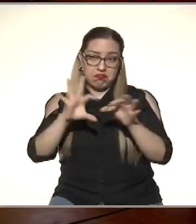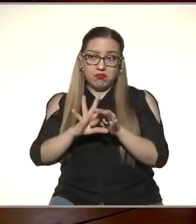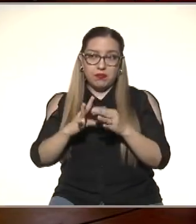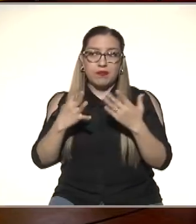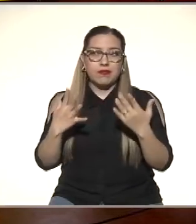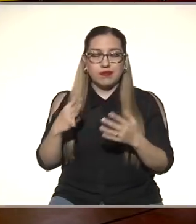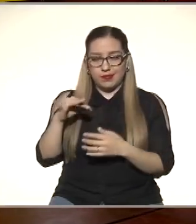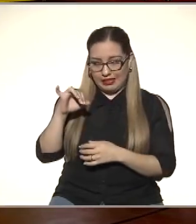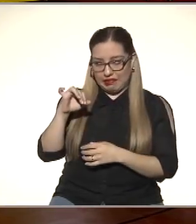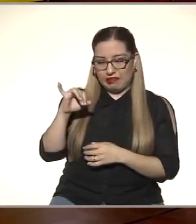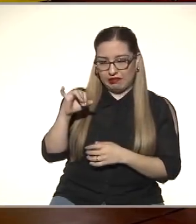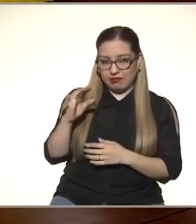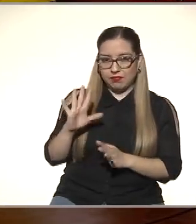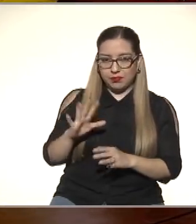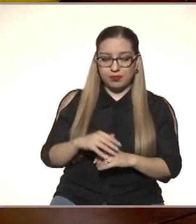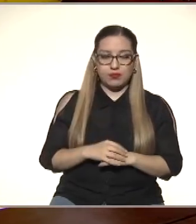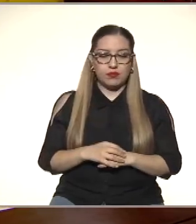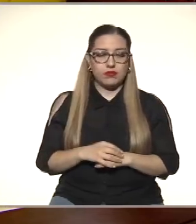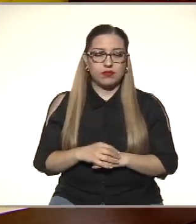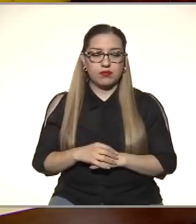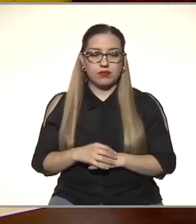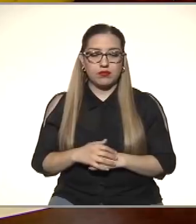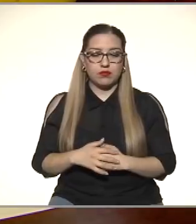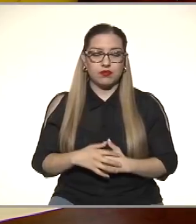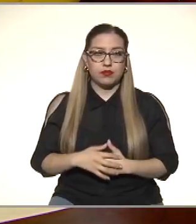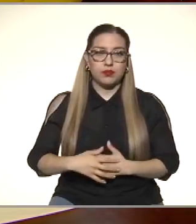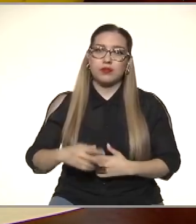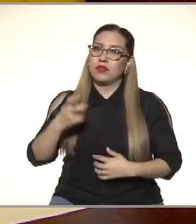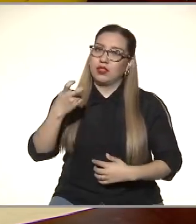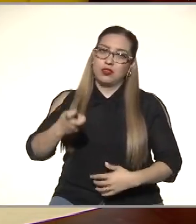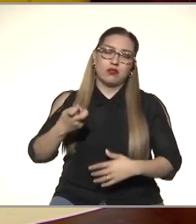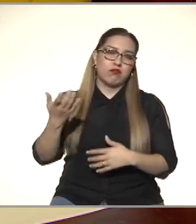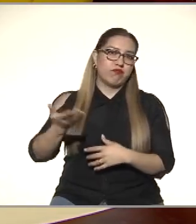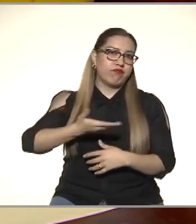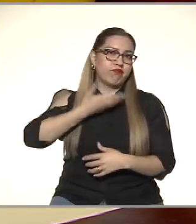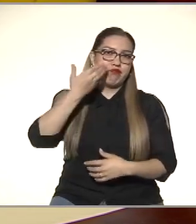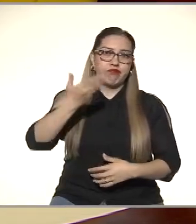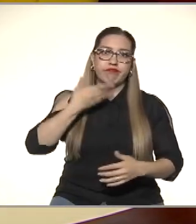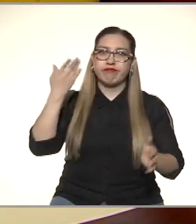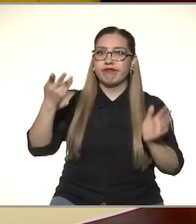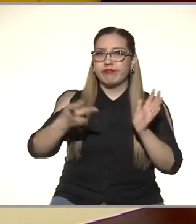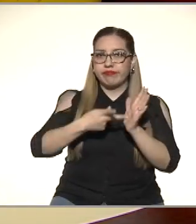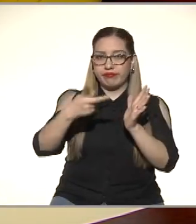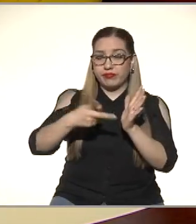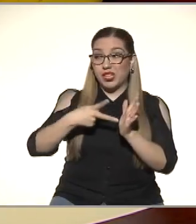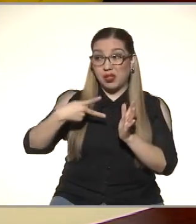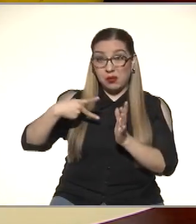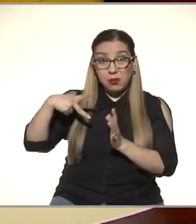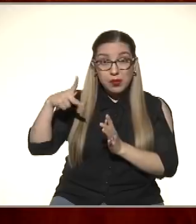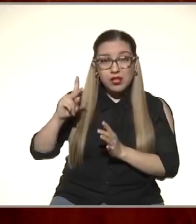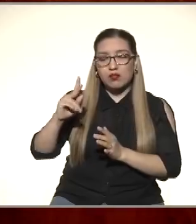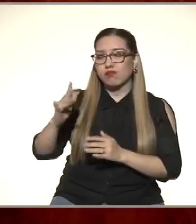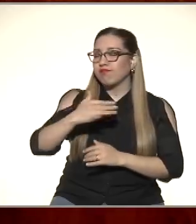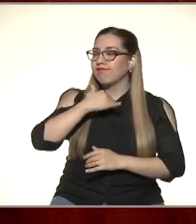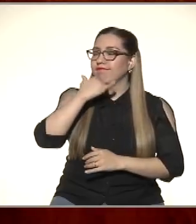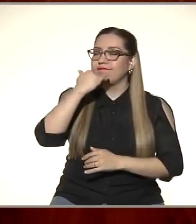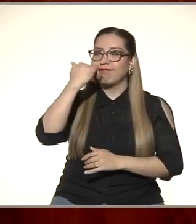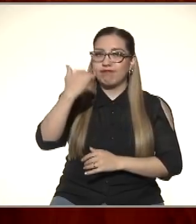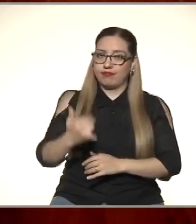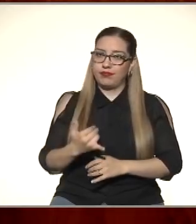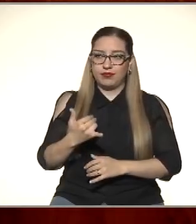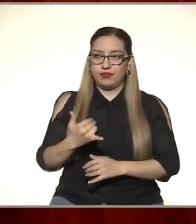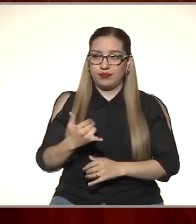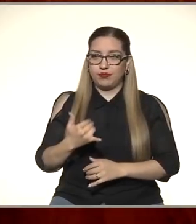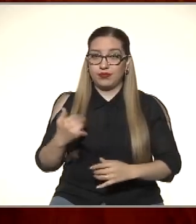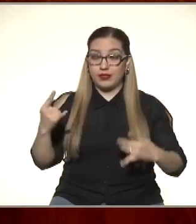idea, primero, pues como bien dices, muy frecuente, pero absolutamente equivocada. No solamente no es una